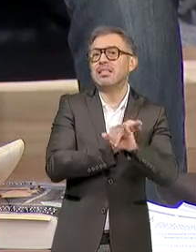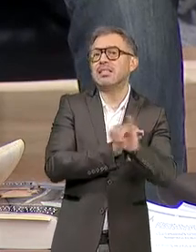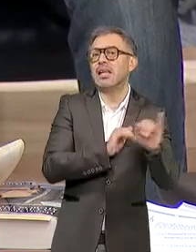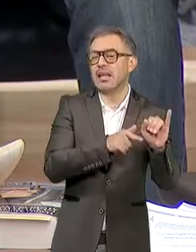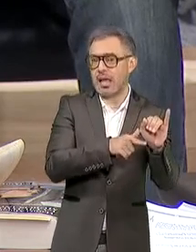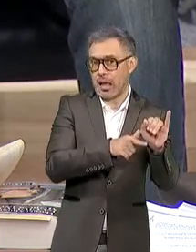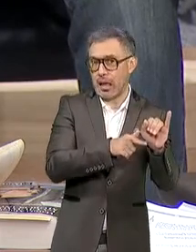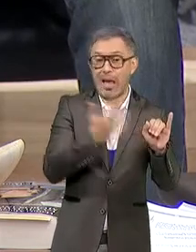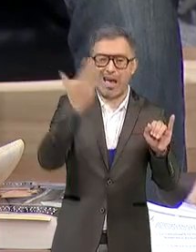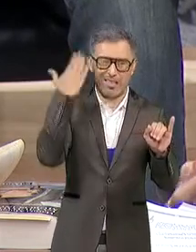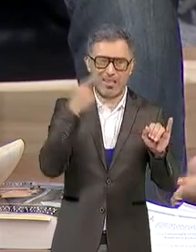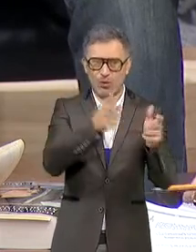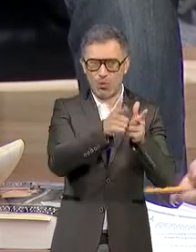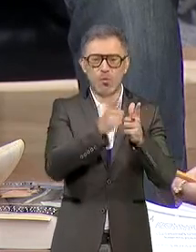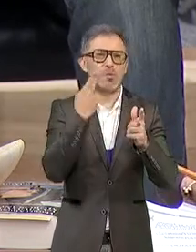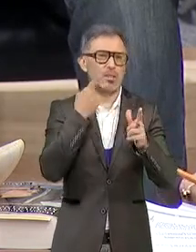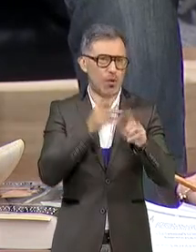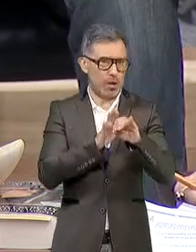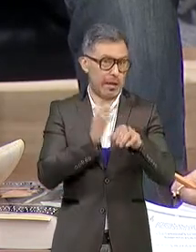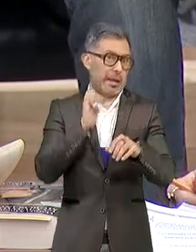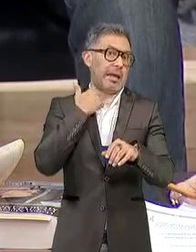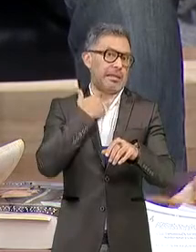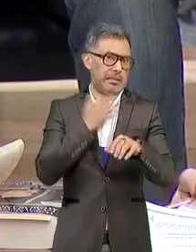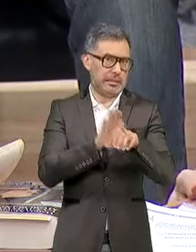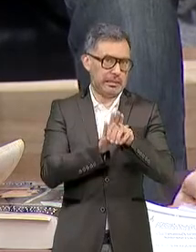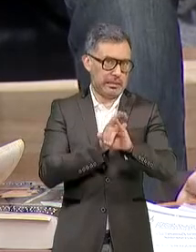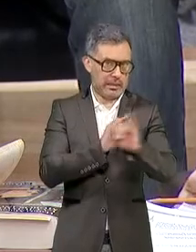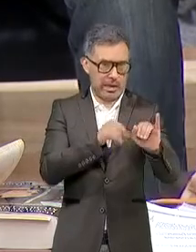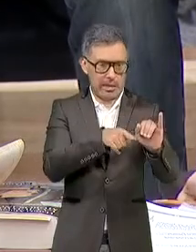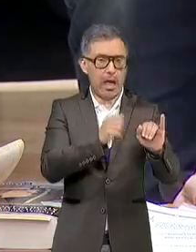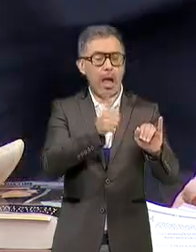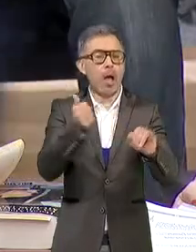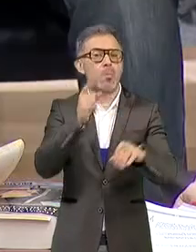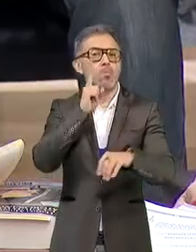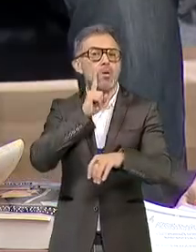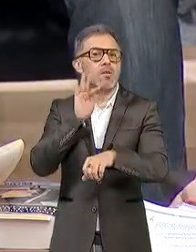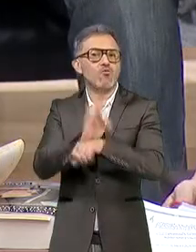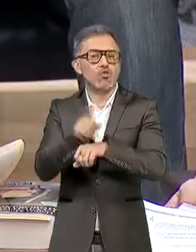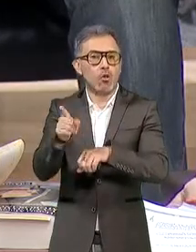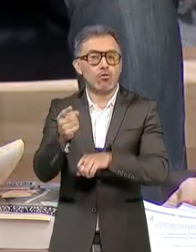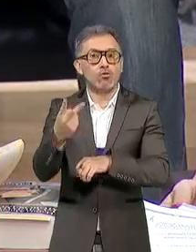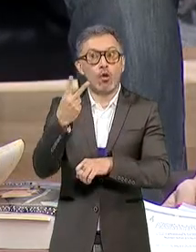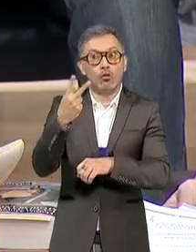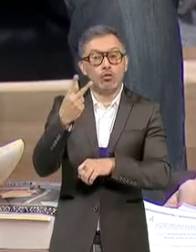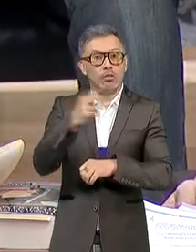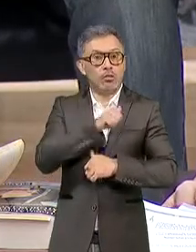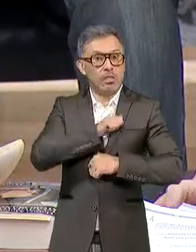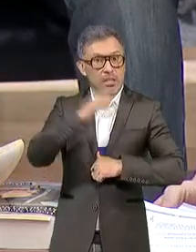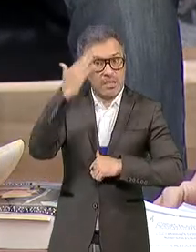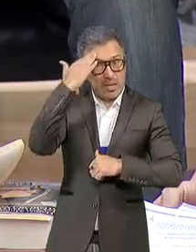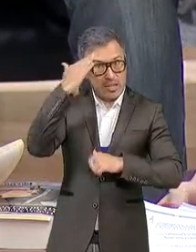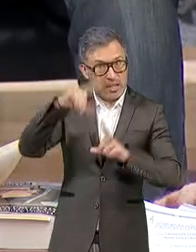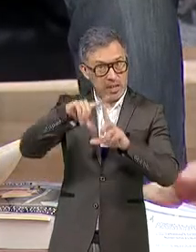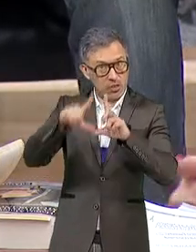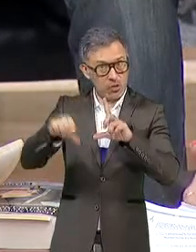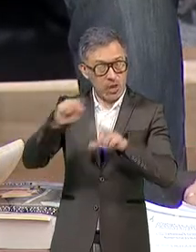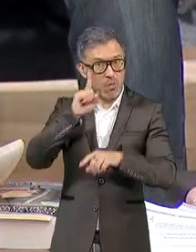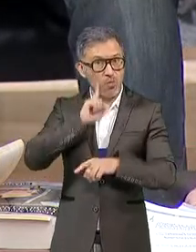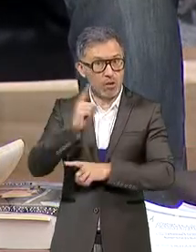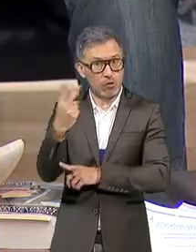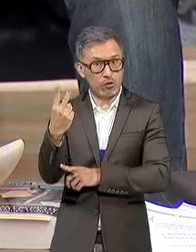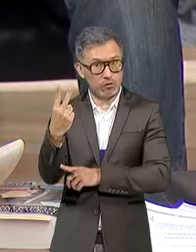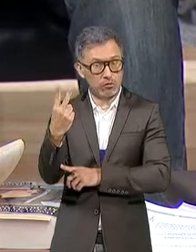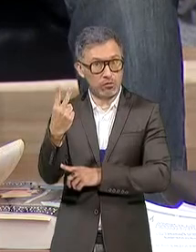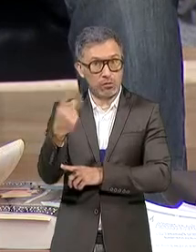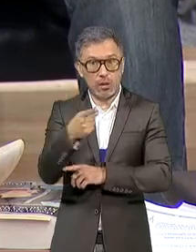afirmativas por primera vez en favor de las mujeres y tuvo dos dirigentes nacionales mujeres antes de que hubiera ningún planteamiento